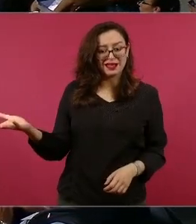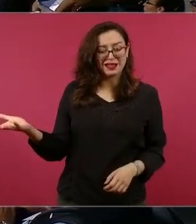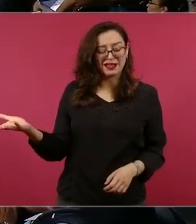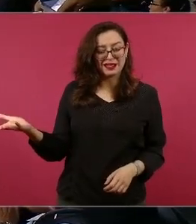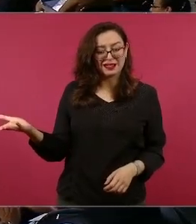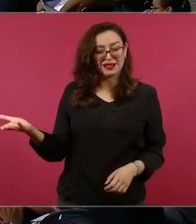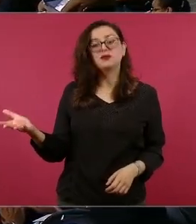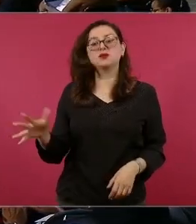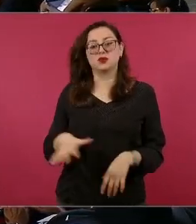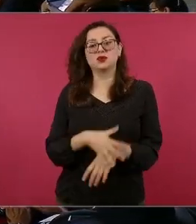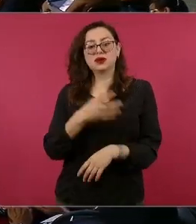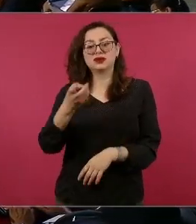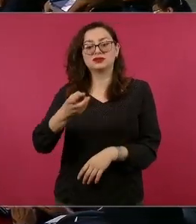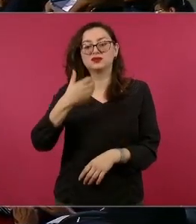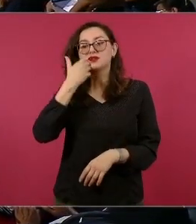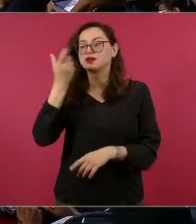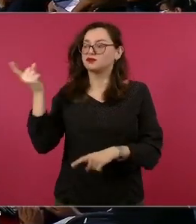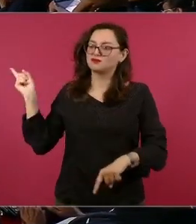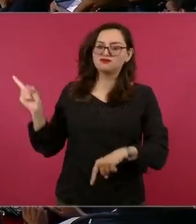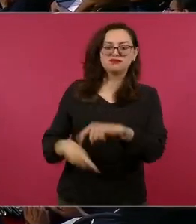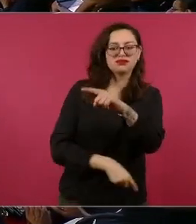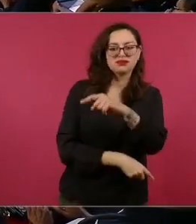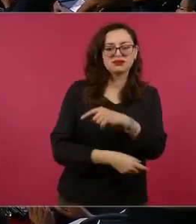es quitarles a los